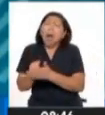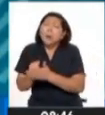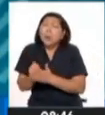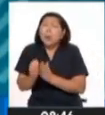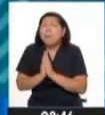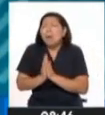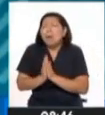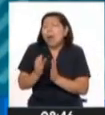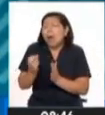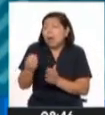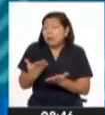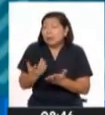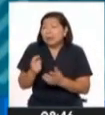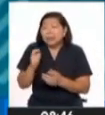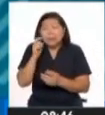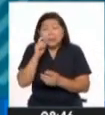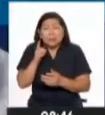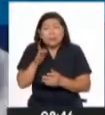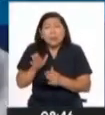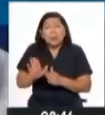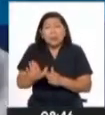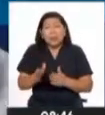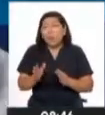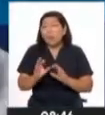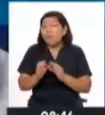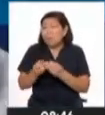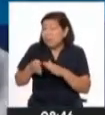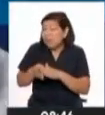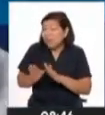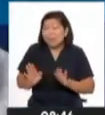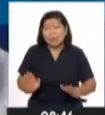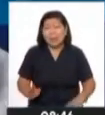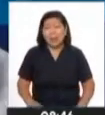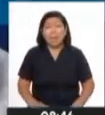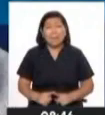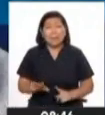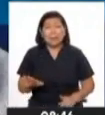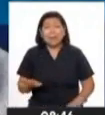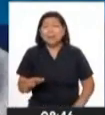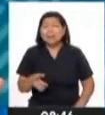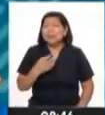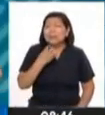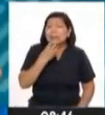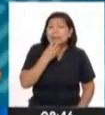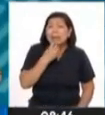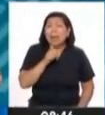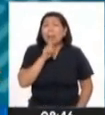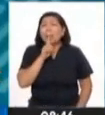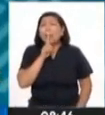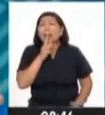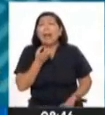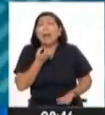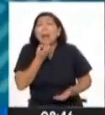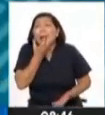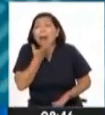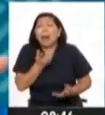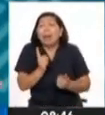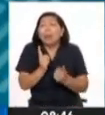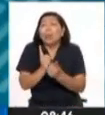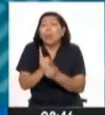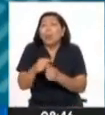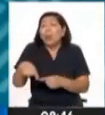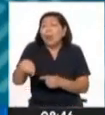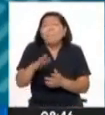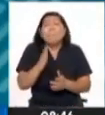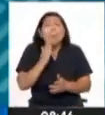dan situaciones de agresiones sexuales en el propio entorno familiar. Los niños o niñas se lo dicen a algún pariente cercano, de repente